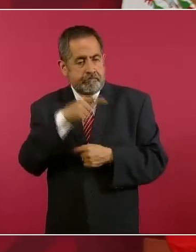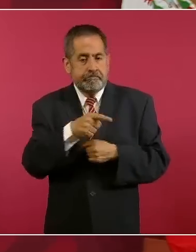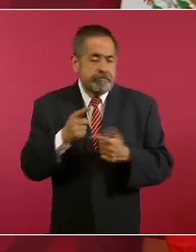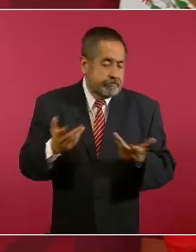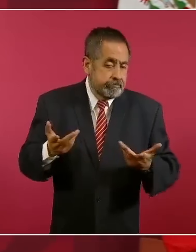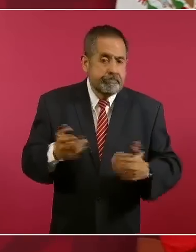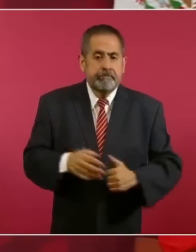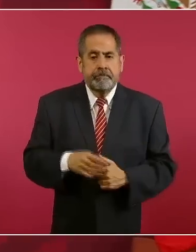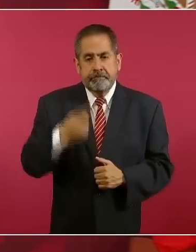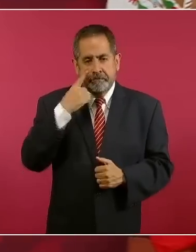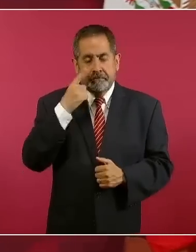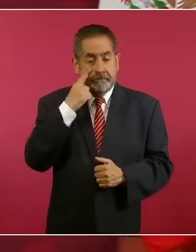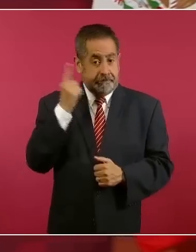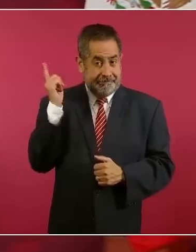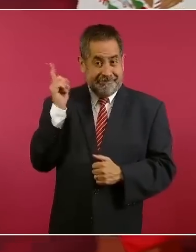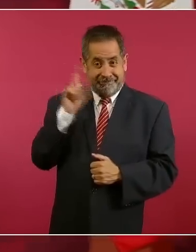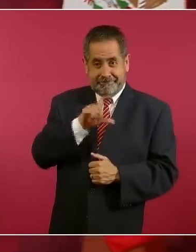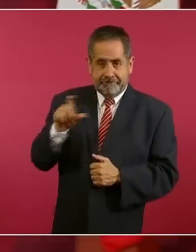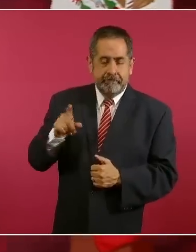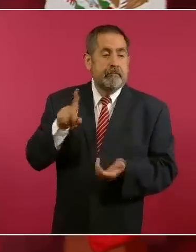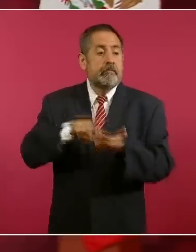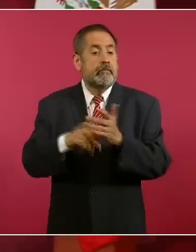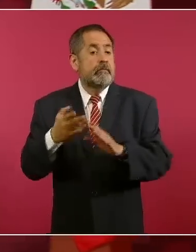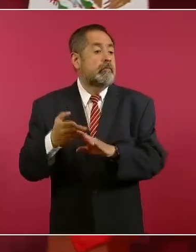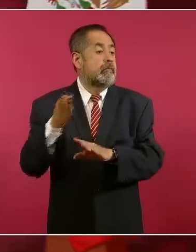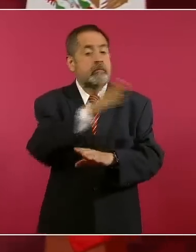Entonces, estos corruptos,